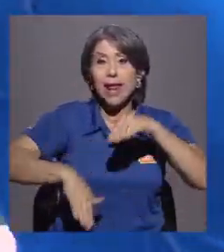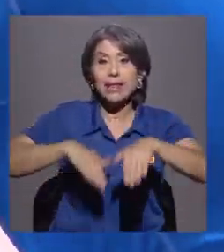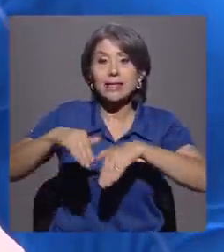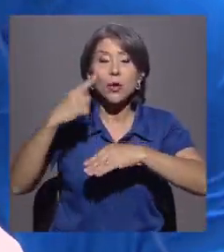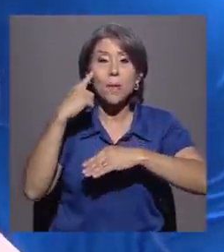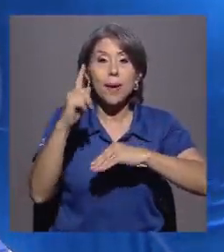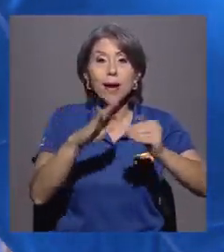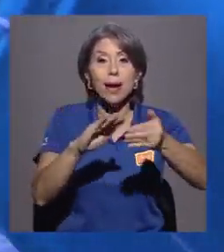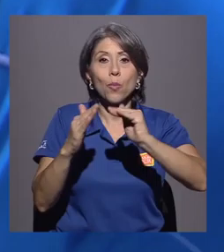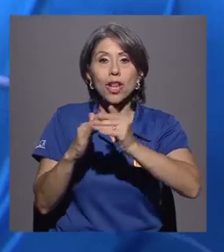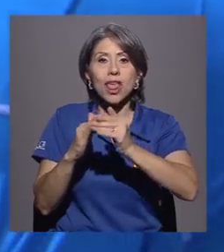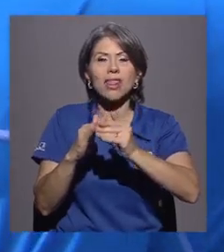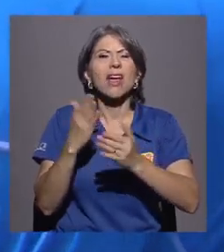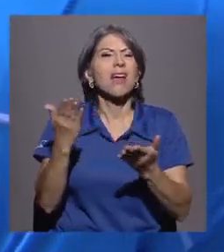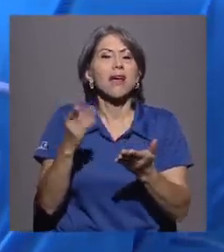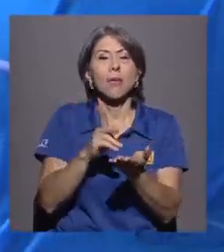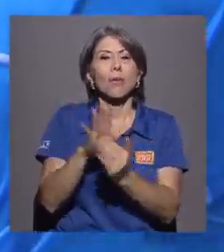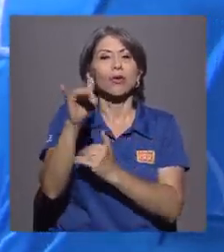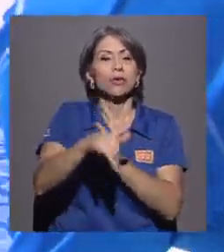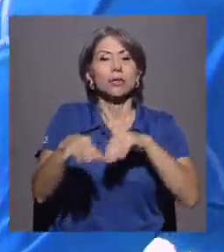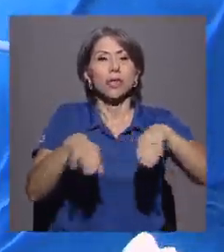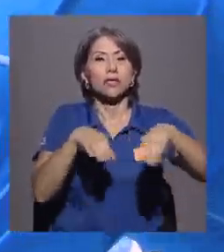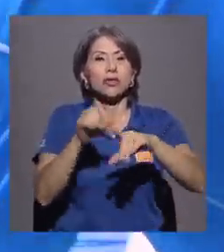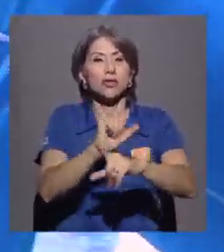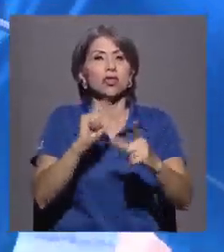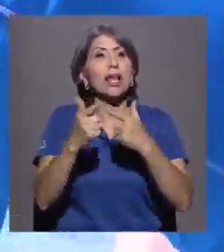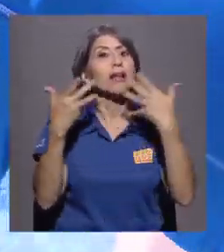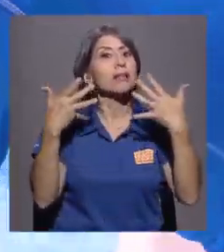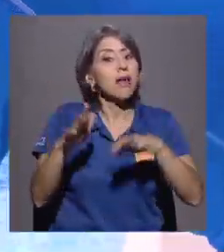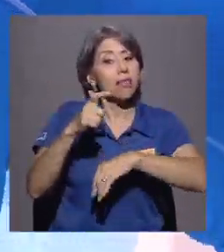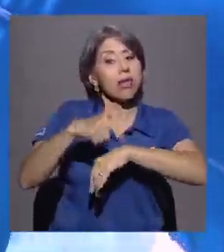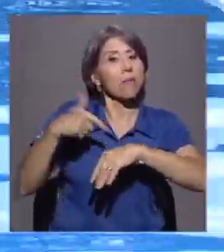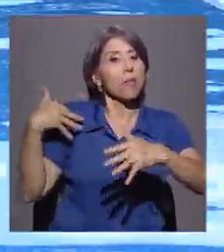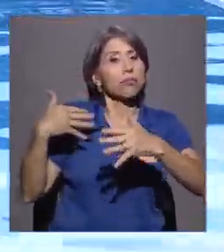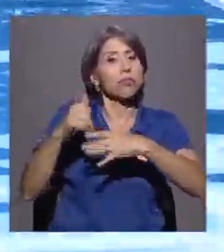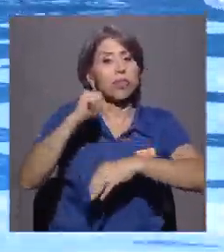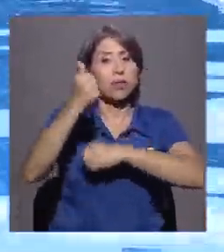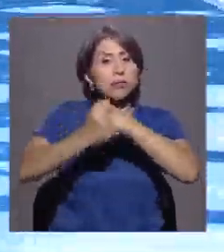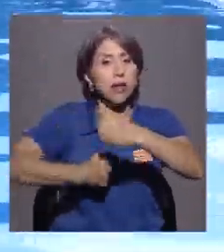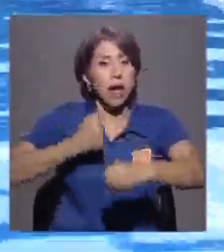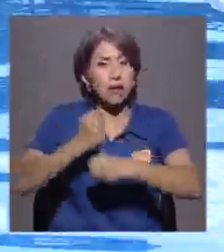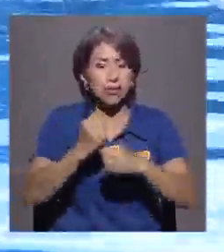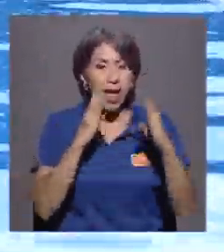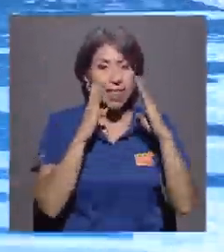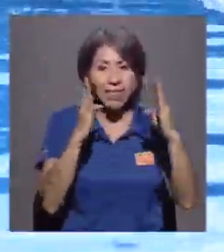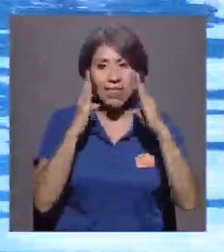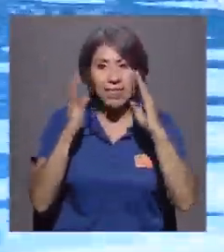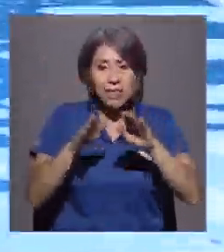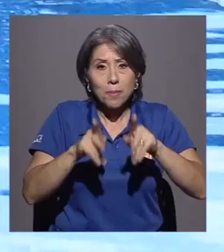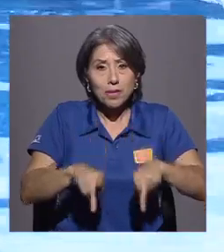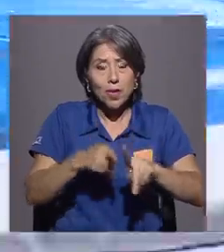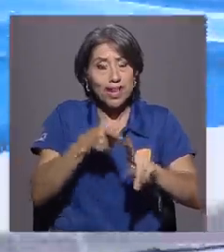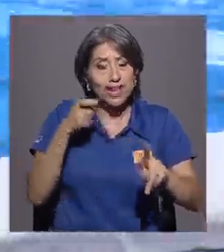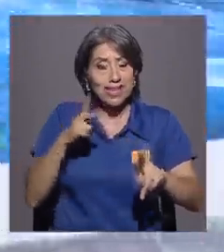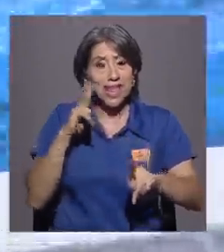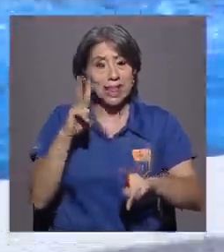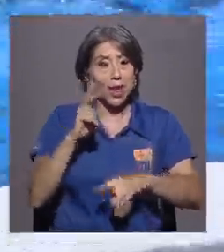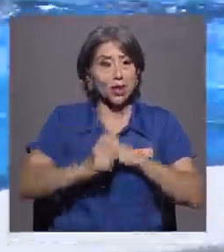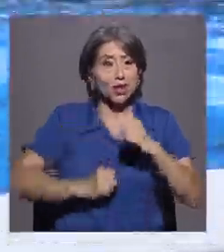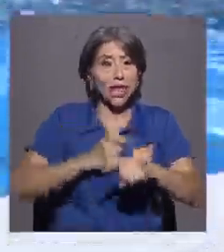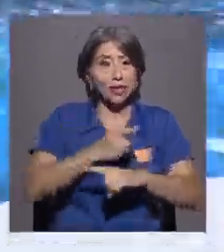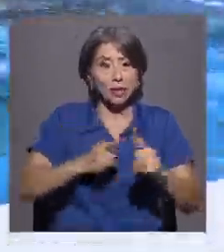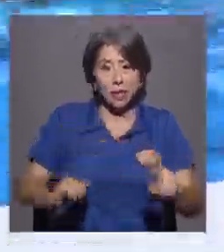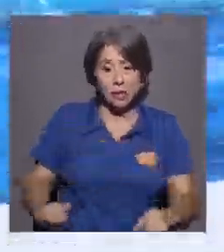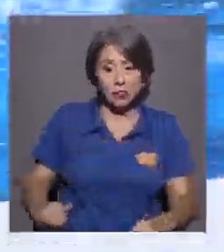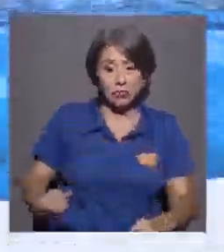Natación para la Comunidad es un proyecto de acción social que lleva ya 10 años atendiendo a poblaciones que van desde los 2 años y medio